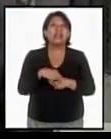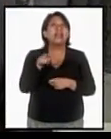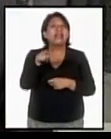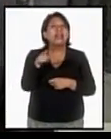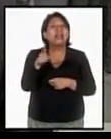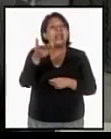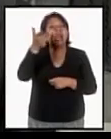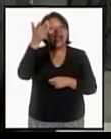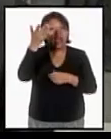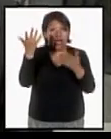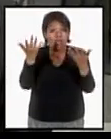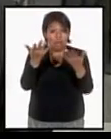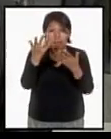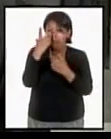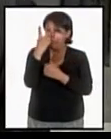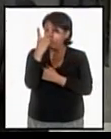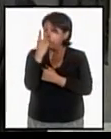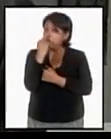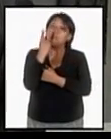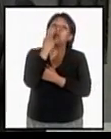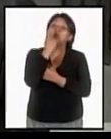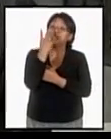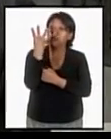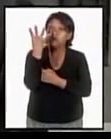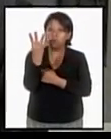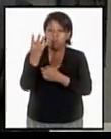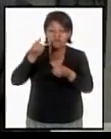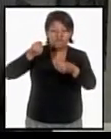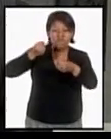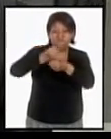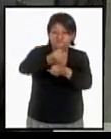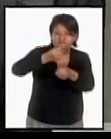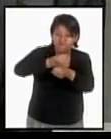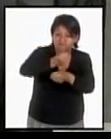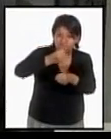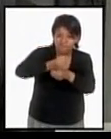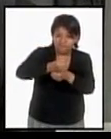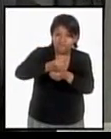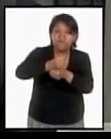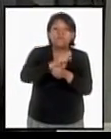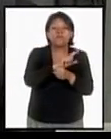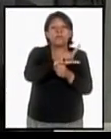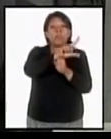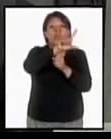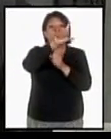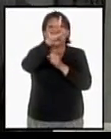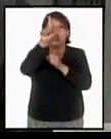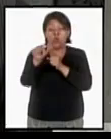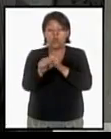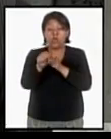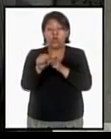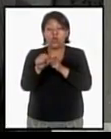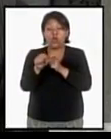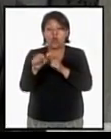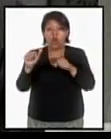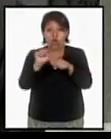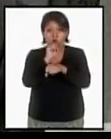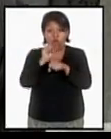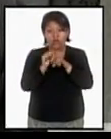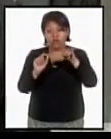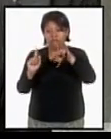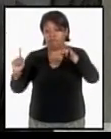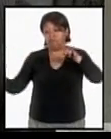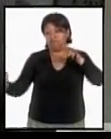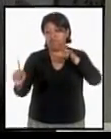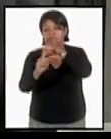fue golpeado por 4 policías y luego fue atropellado por un